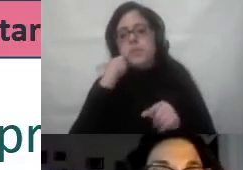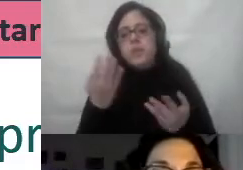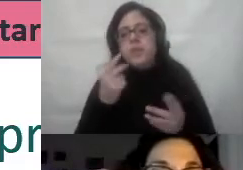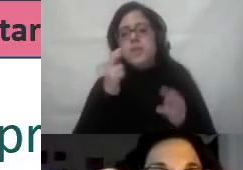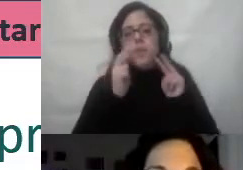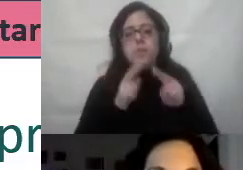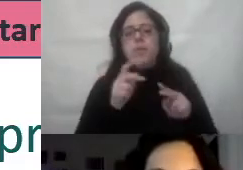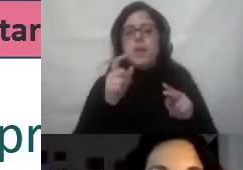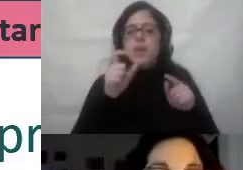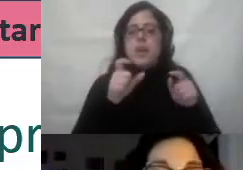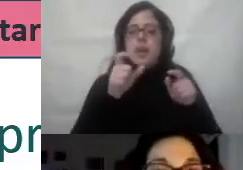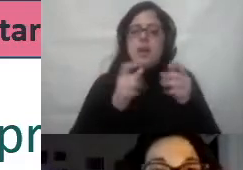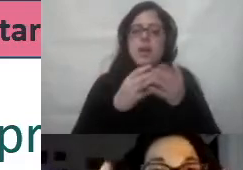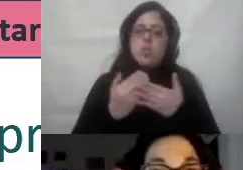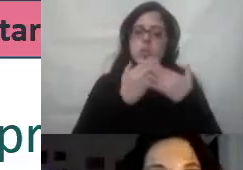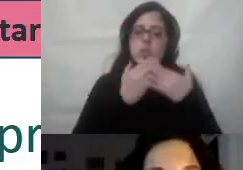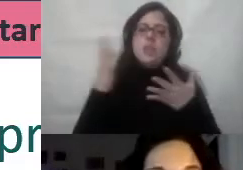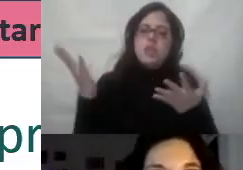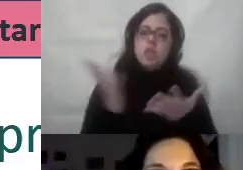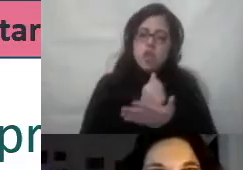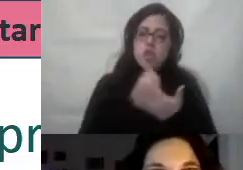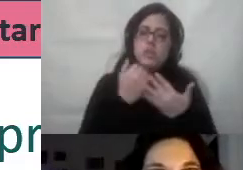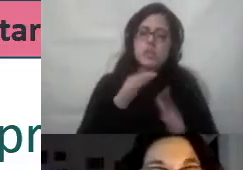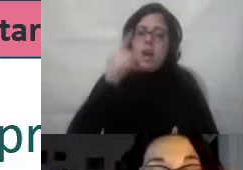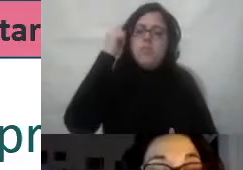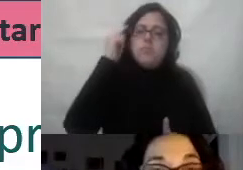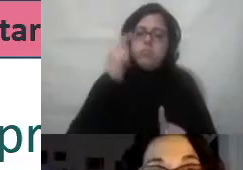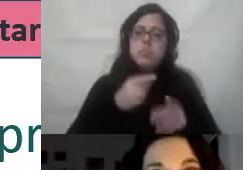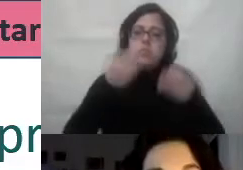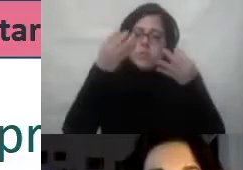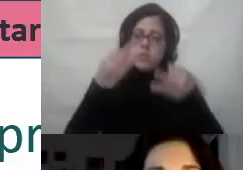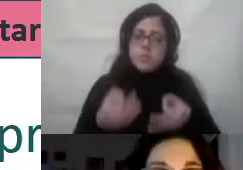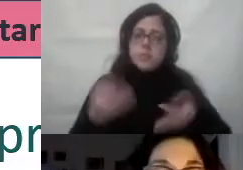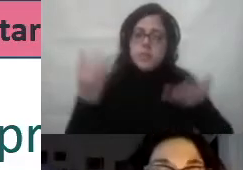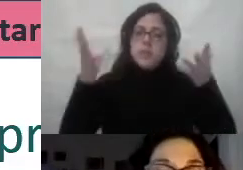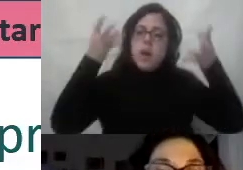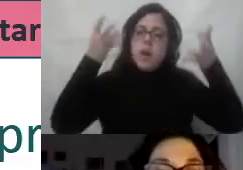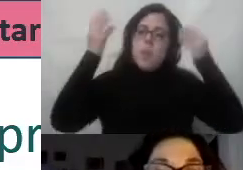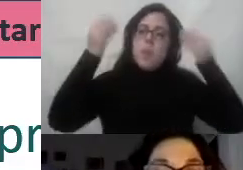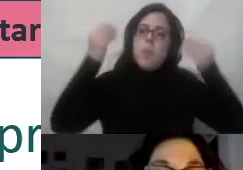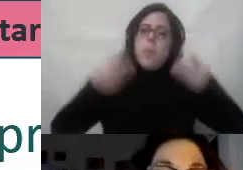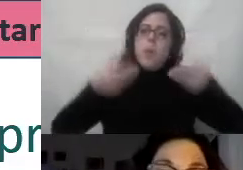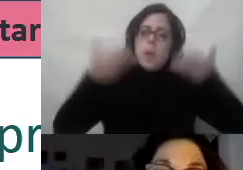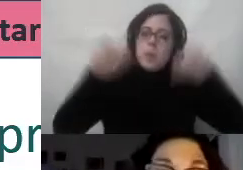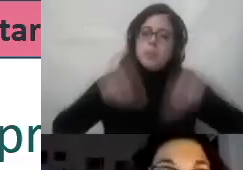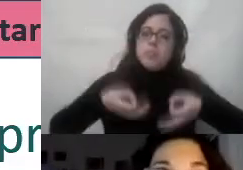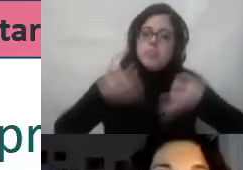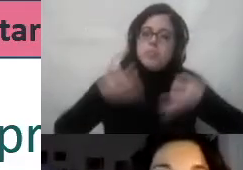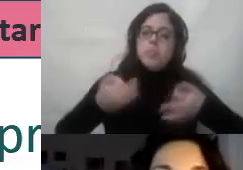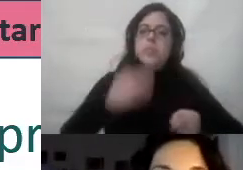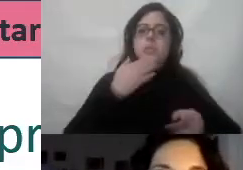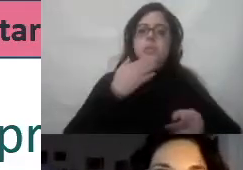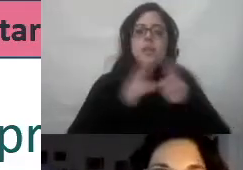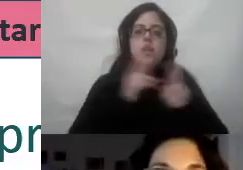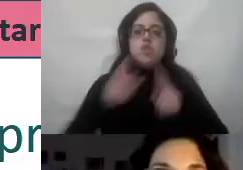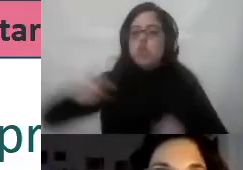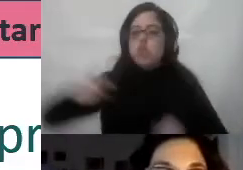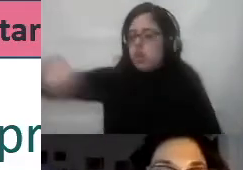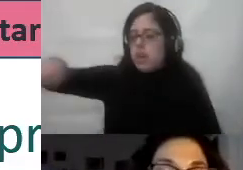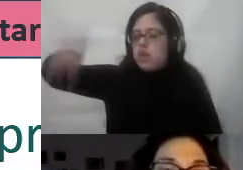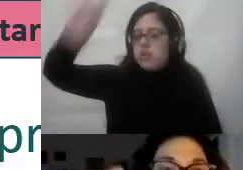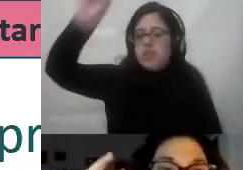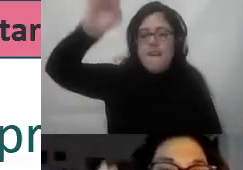logren sintetizar, logren llegar a un aprendizaje más estable, que relacione lo que ellos sabían, lo que habían